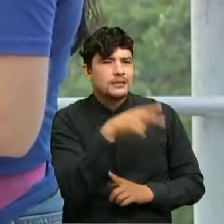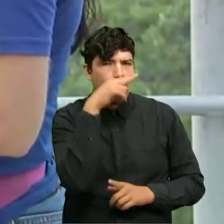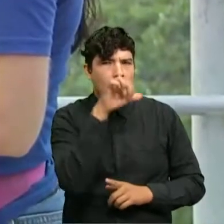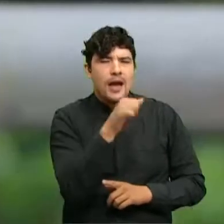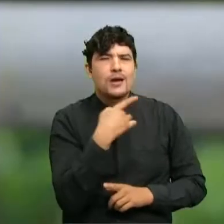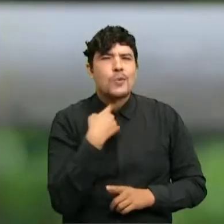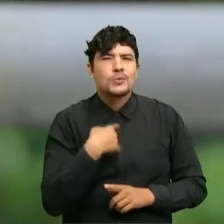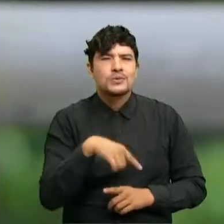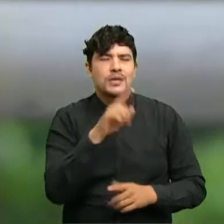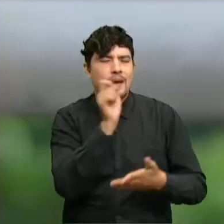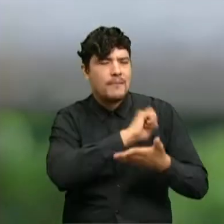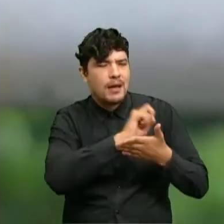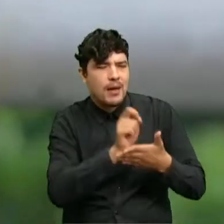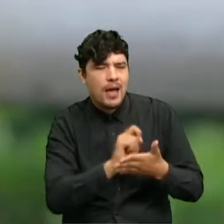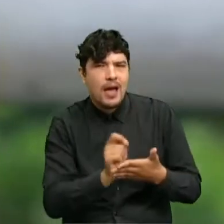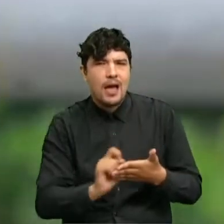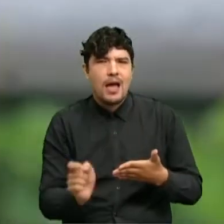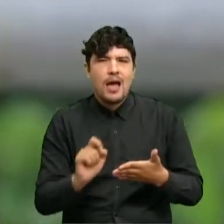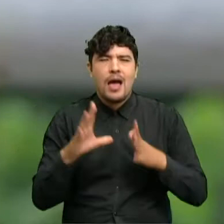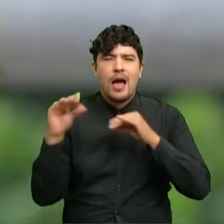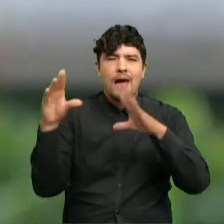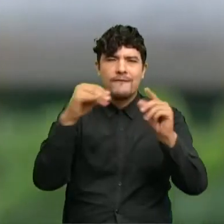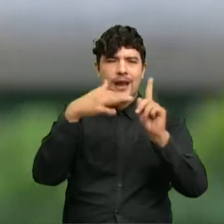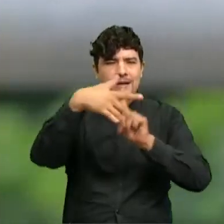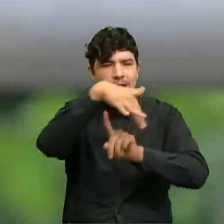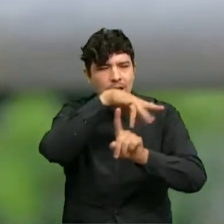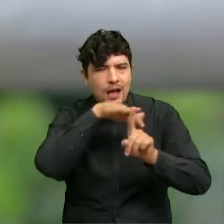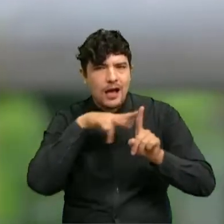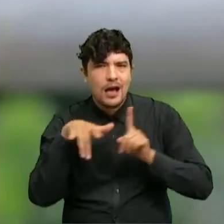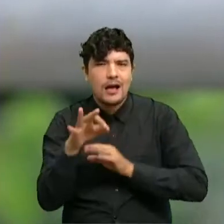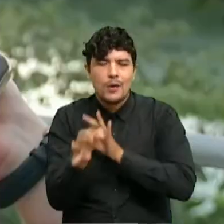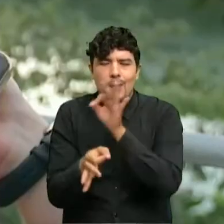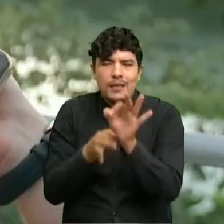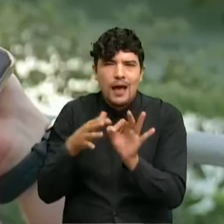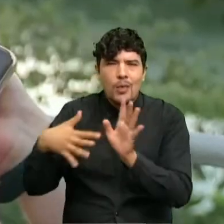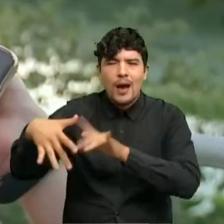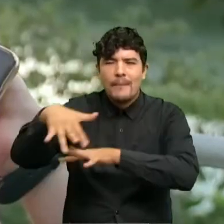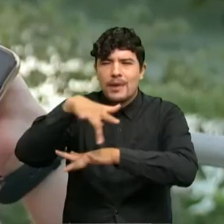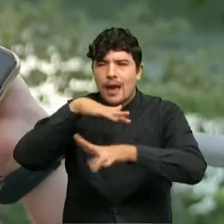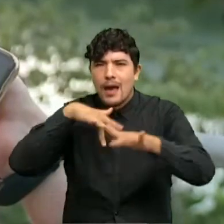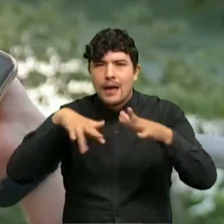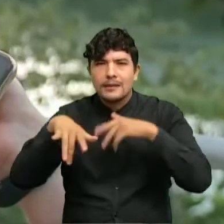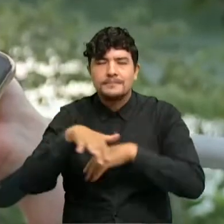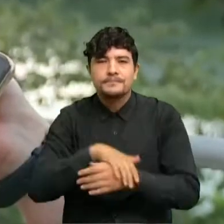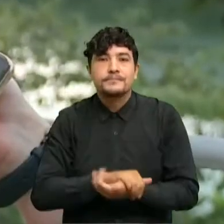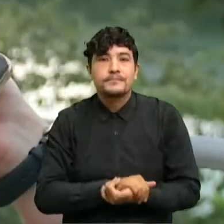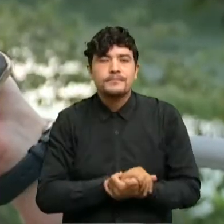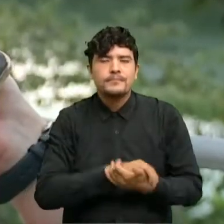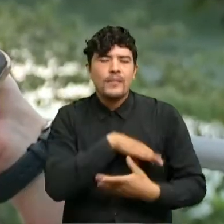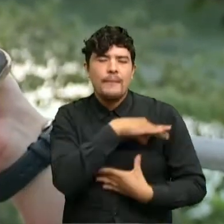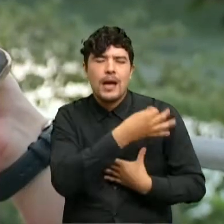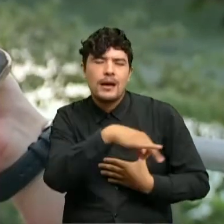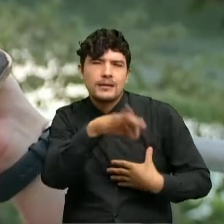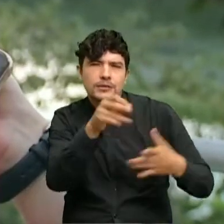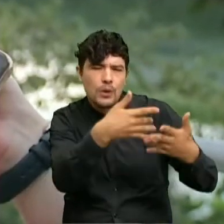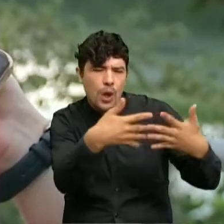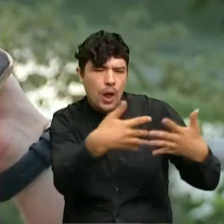y hablar de la naturaleza y el cuidado del medio ambiente. En el último verso del poema,